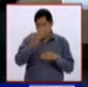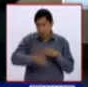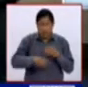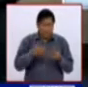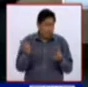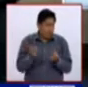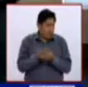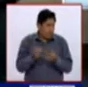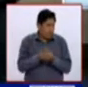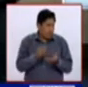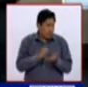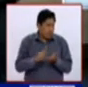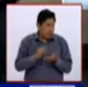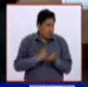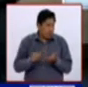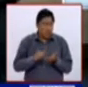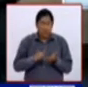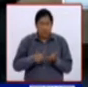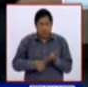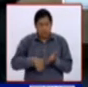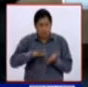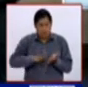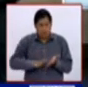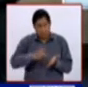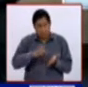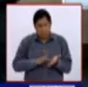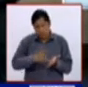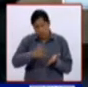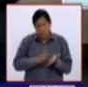de hacer el fichaje del ingreso